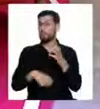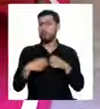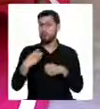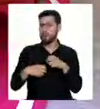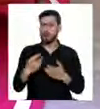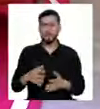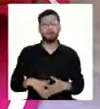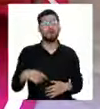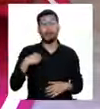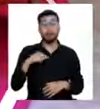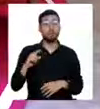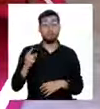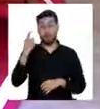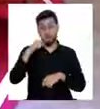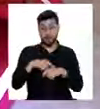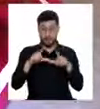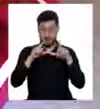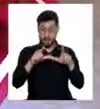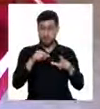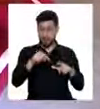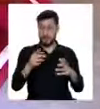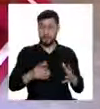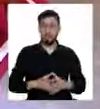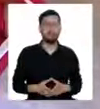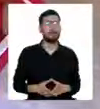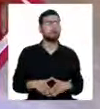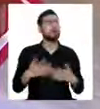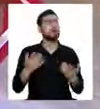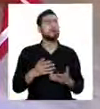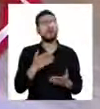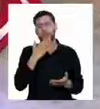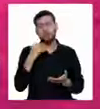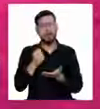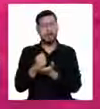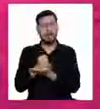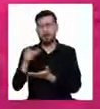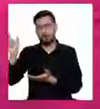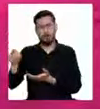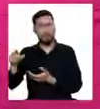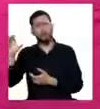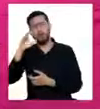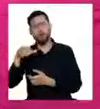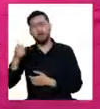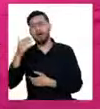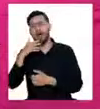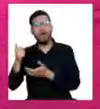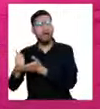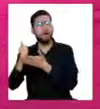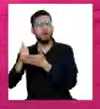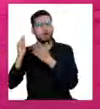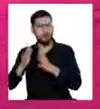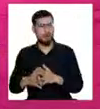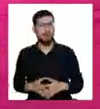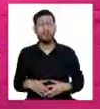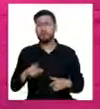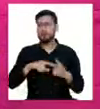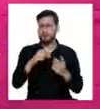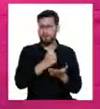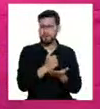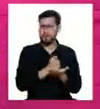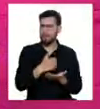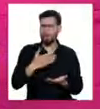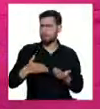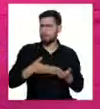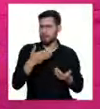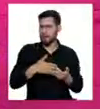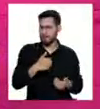muchos de nosotros, la primera vez que obtenemos la licencia de conducir, opta por ir a un tramitador o pedirle ayuda a alguien externo, cuando el trámite debería ser muy